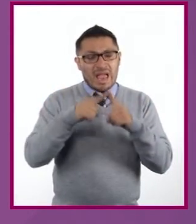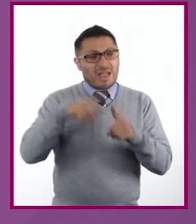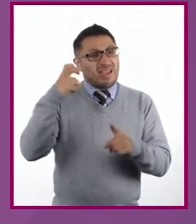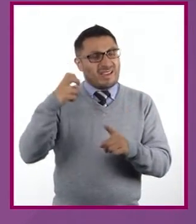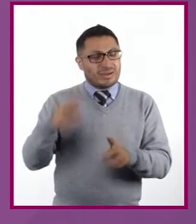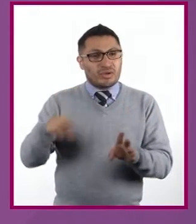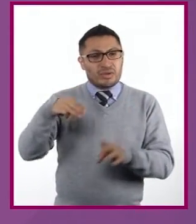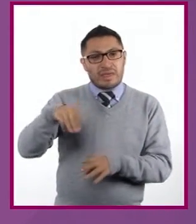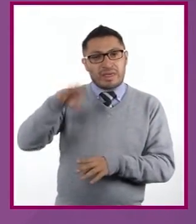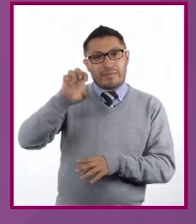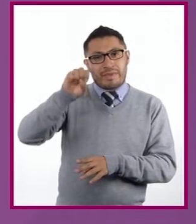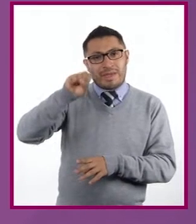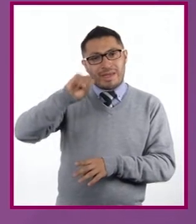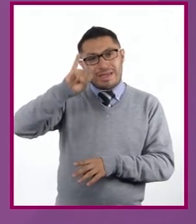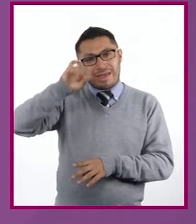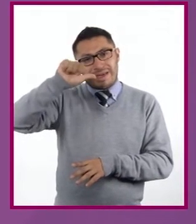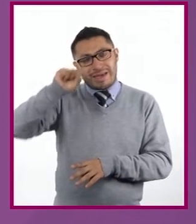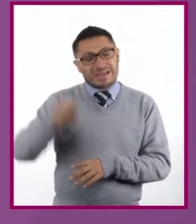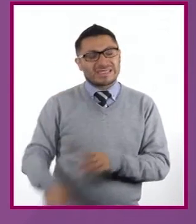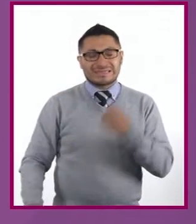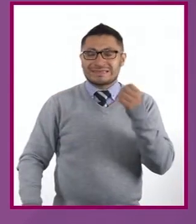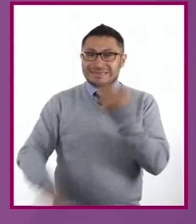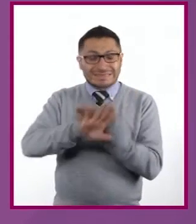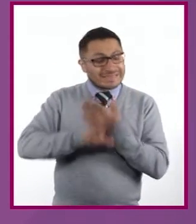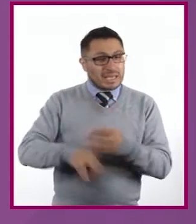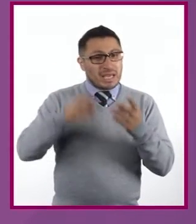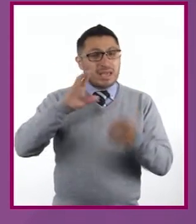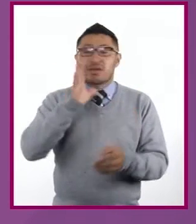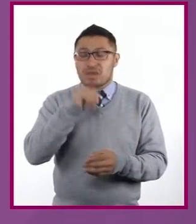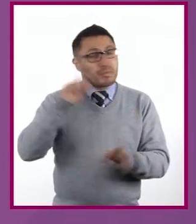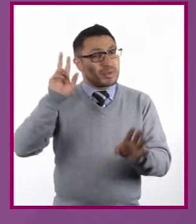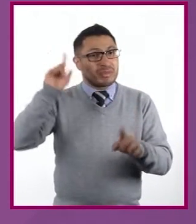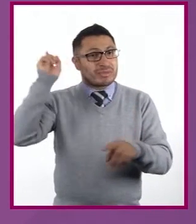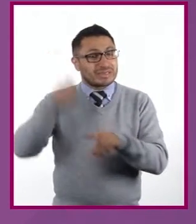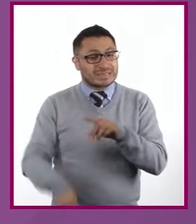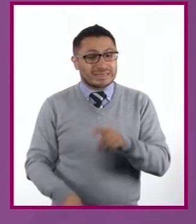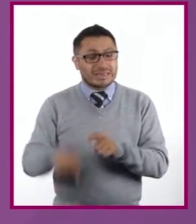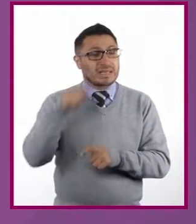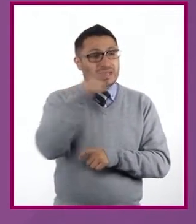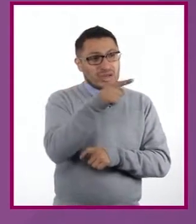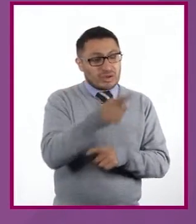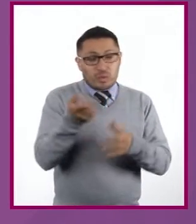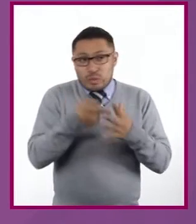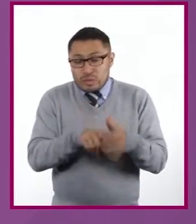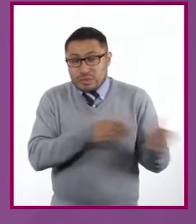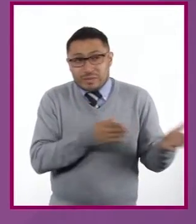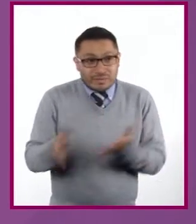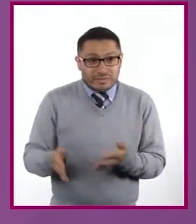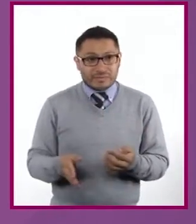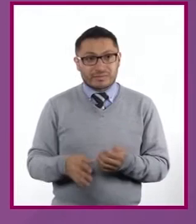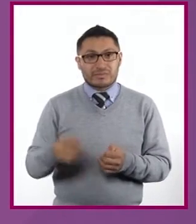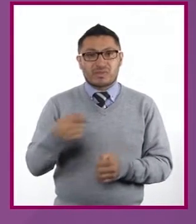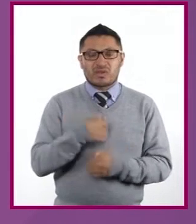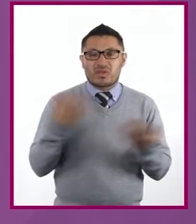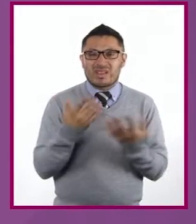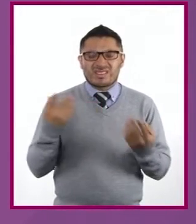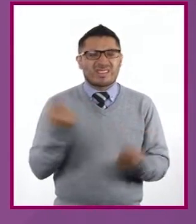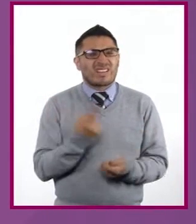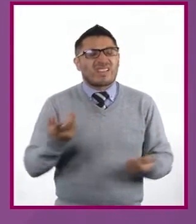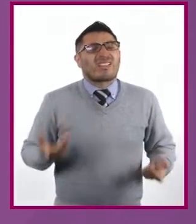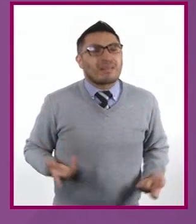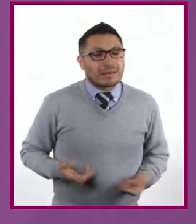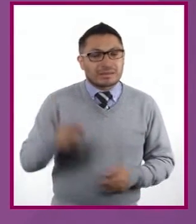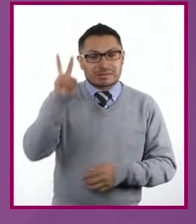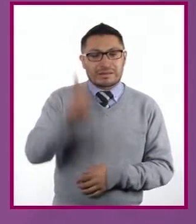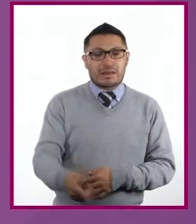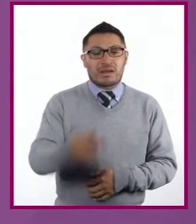afectó mucho y no hemos podido darle la vuelta. Así que es ahí donde tú entras. ¿Qué puedo hacer yo? La verdad que